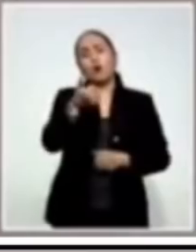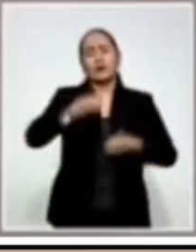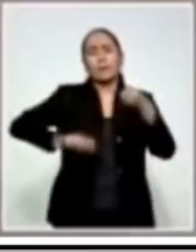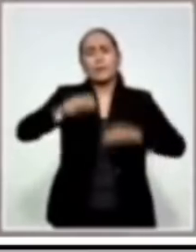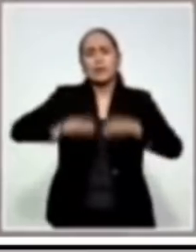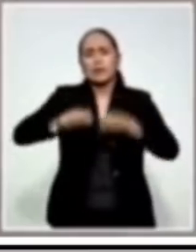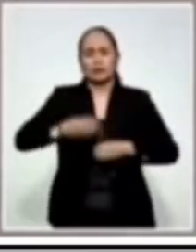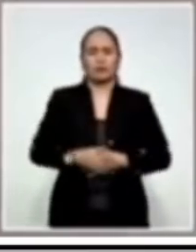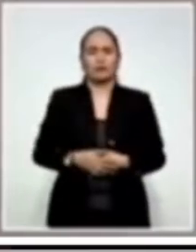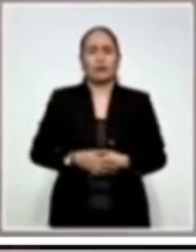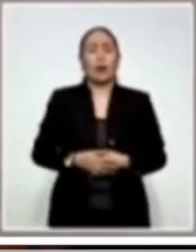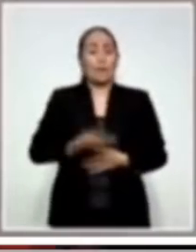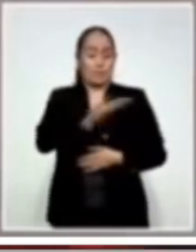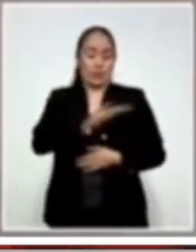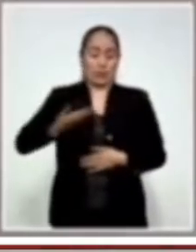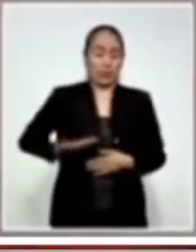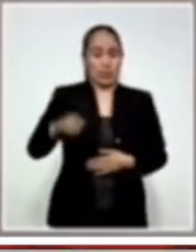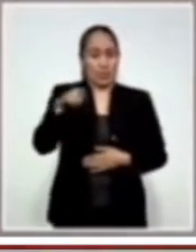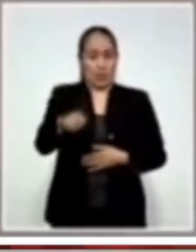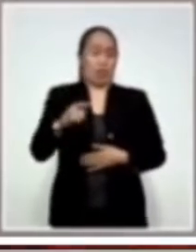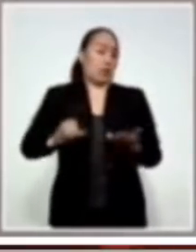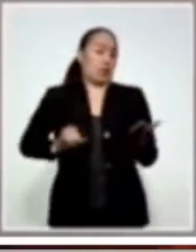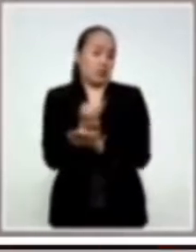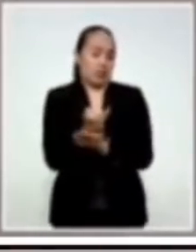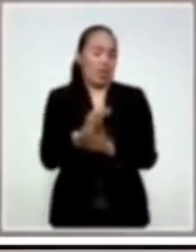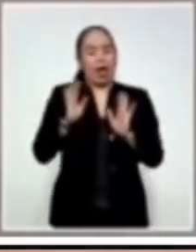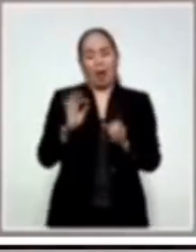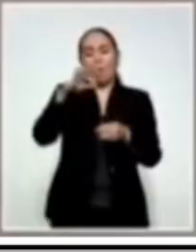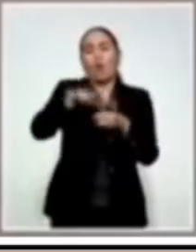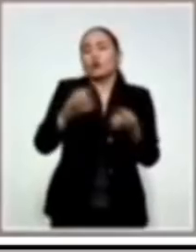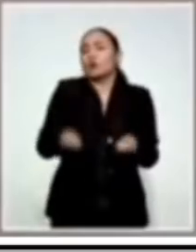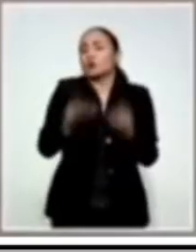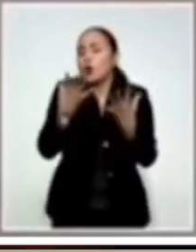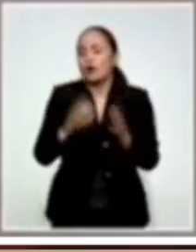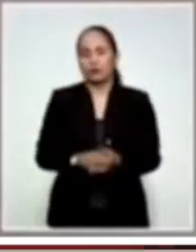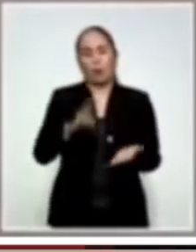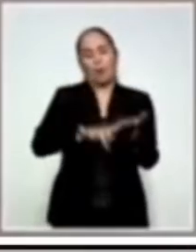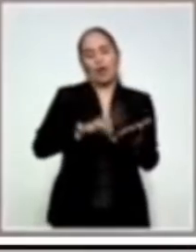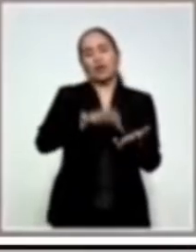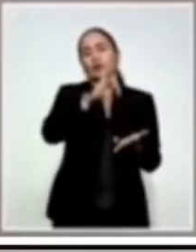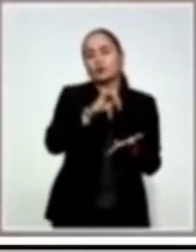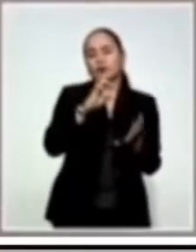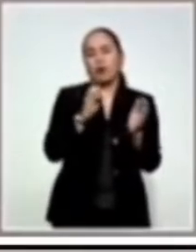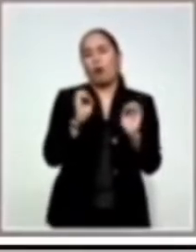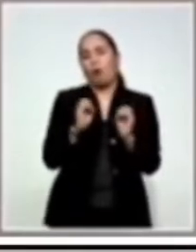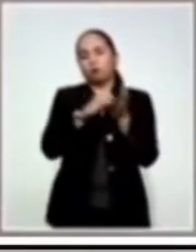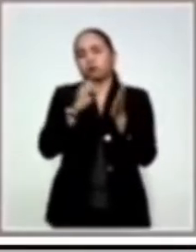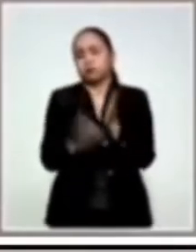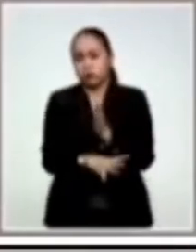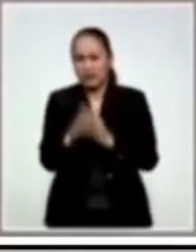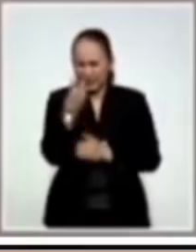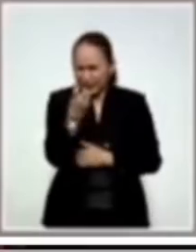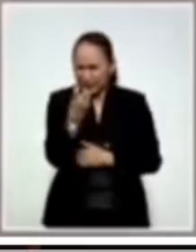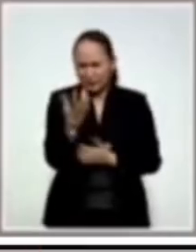de la Corte decide los votos y decide si algo se desestima, si no se desestima. Esto no es así.